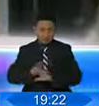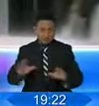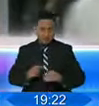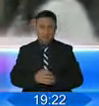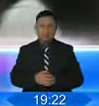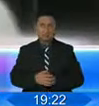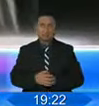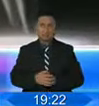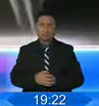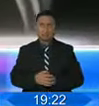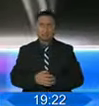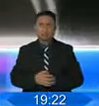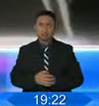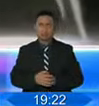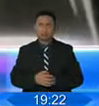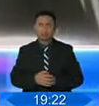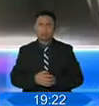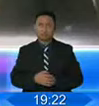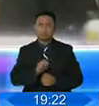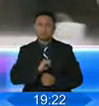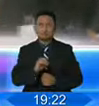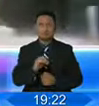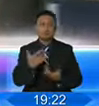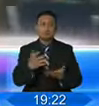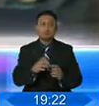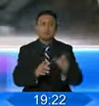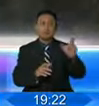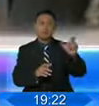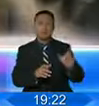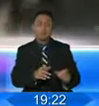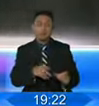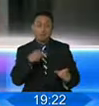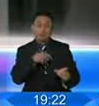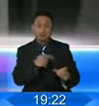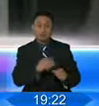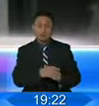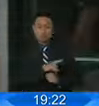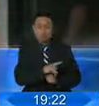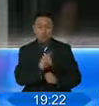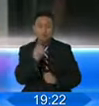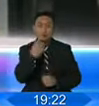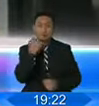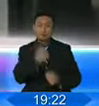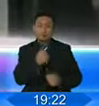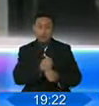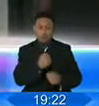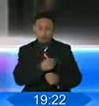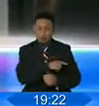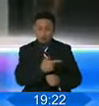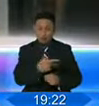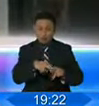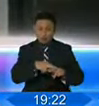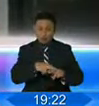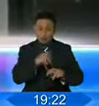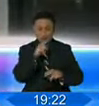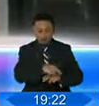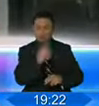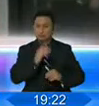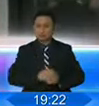tema. Se dará preferencia a aquellas personas cuyo único sostén del hogar sea el trabajo de su